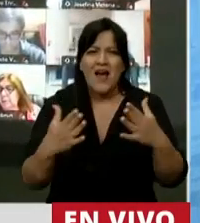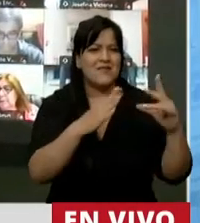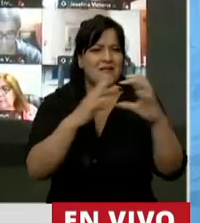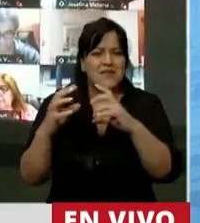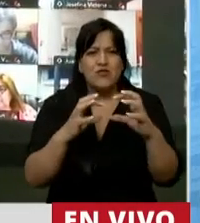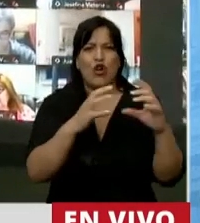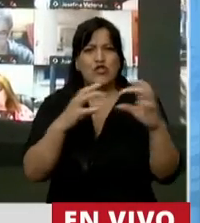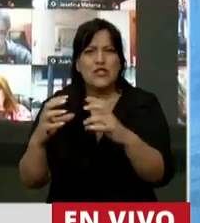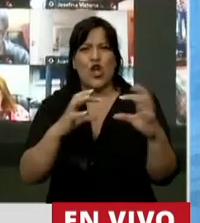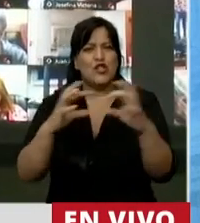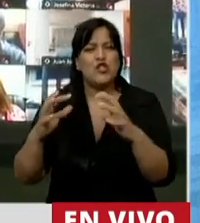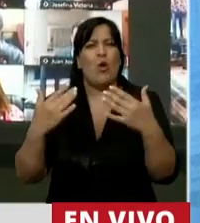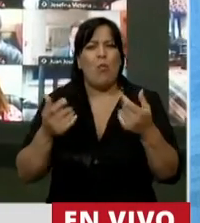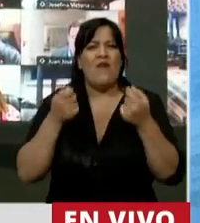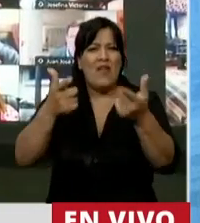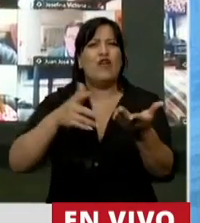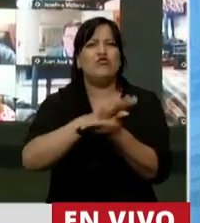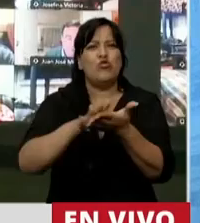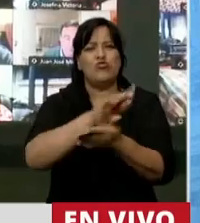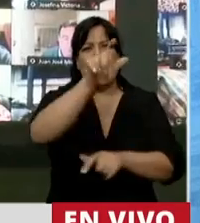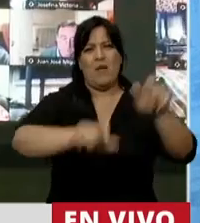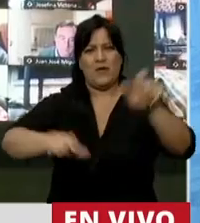poder seguir dando respuesta a todos los argentinos.